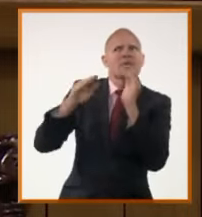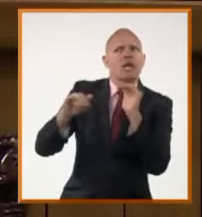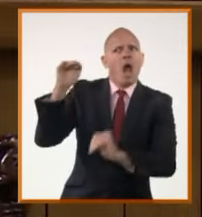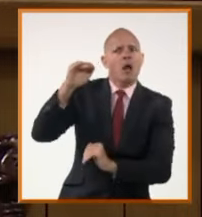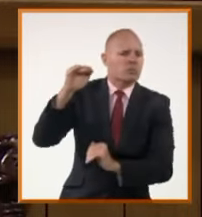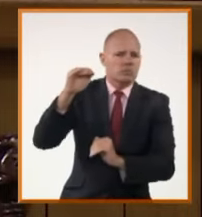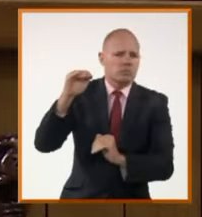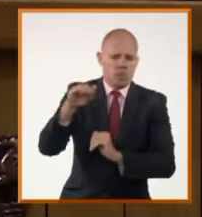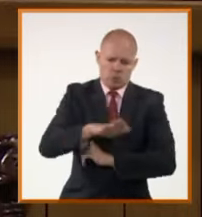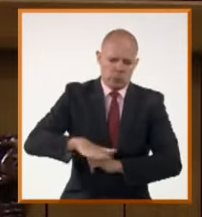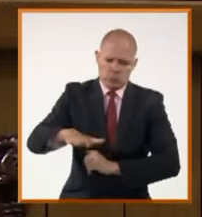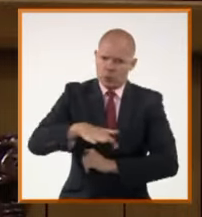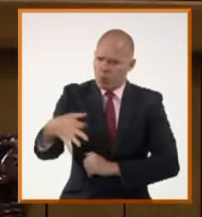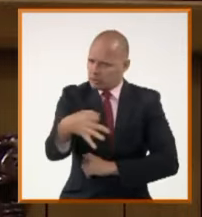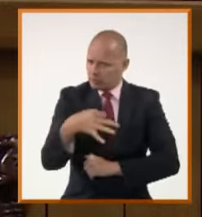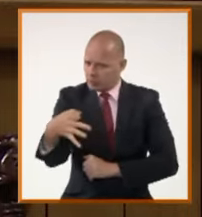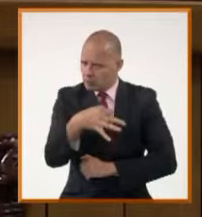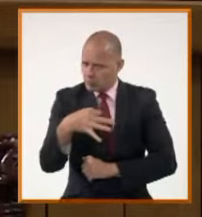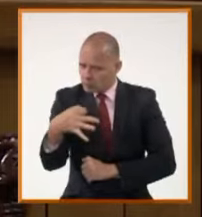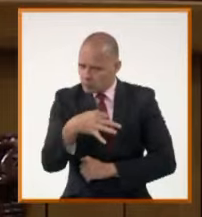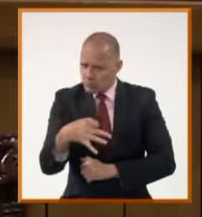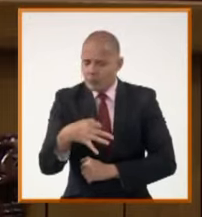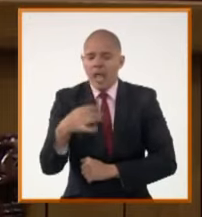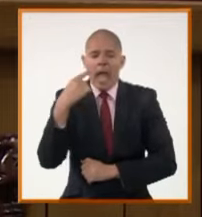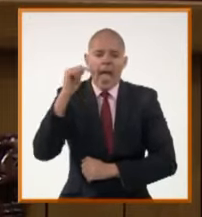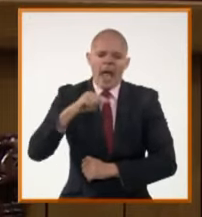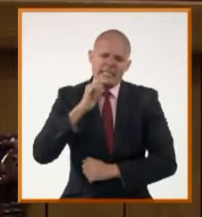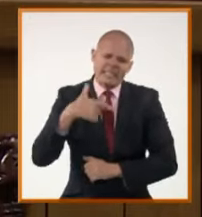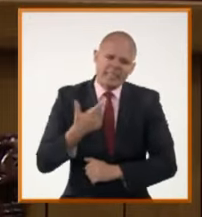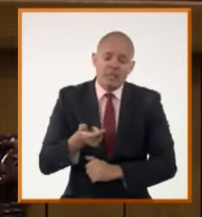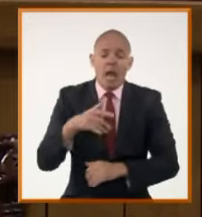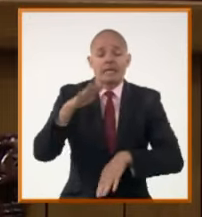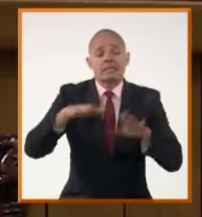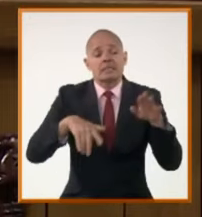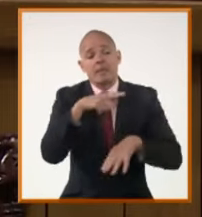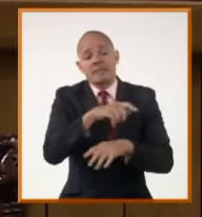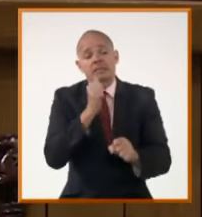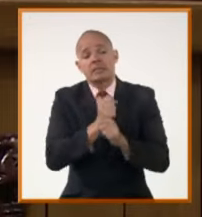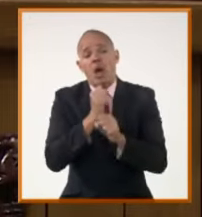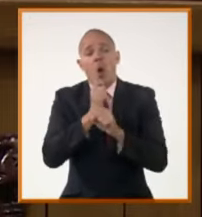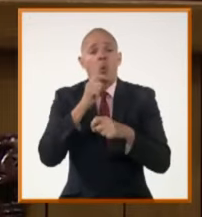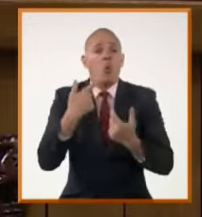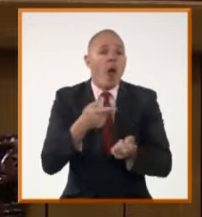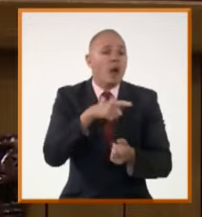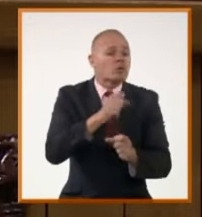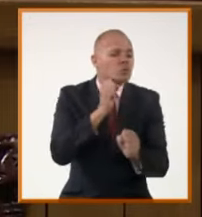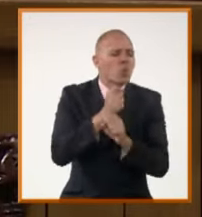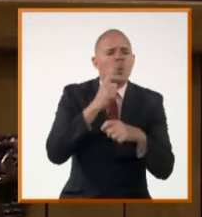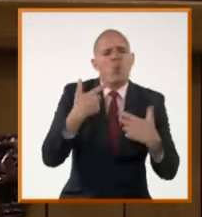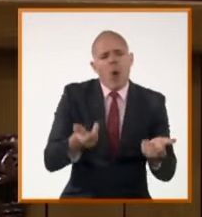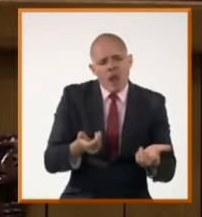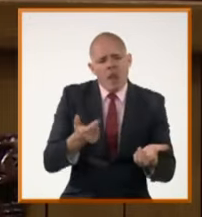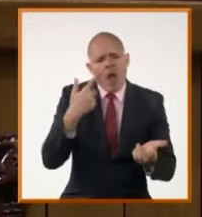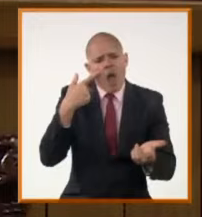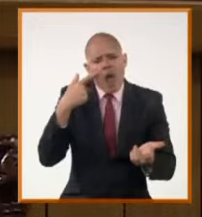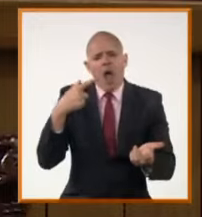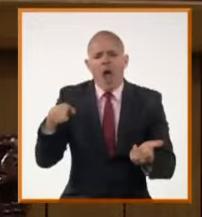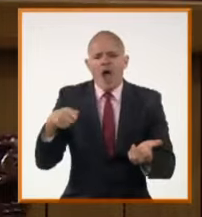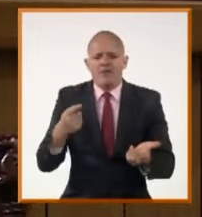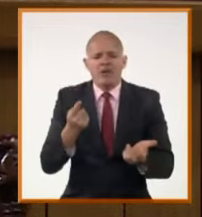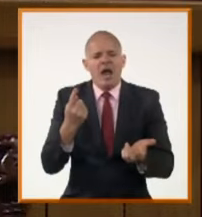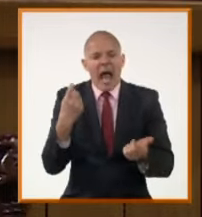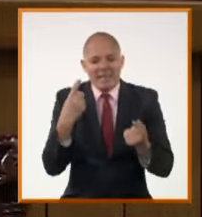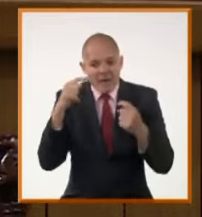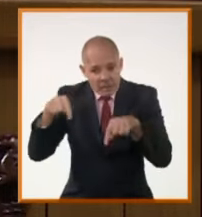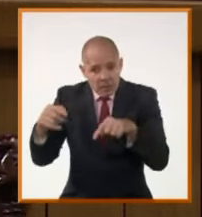también tributar al desarrollo del municipio. Anda por un lado la estrategia de desarrollo municipal y los actores económicos